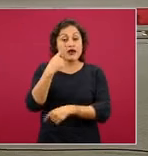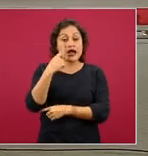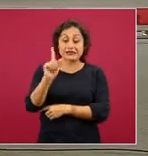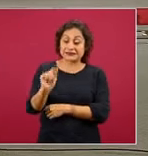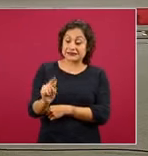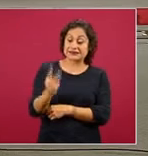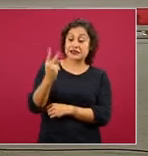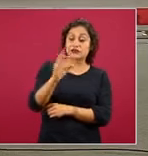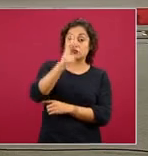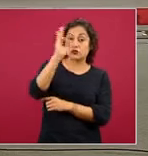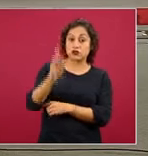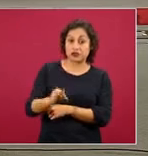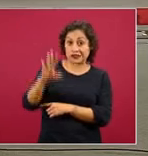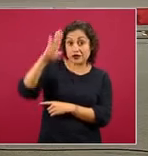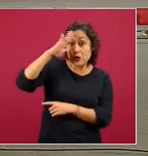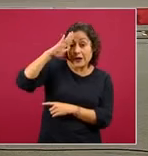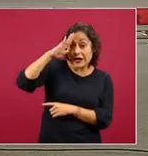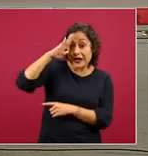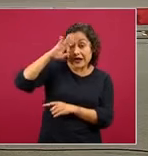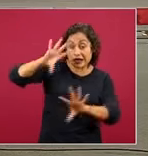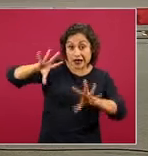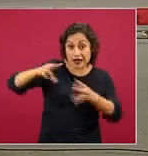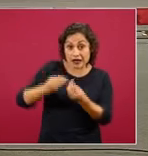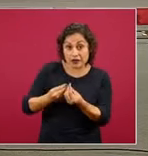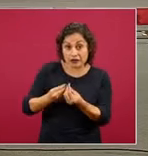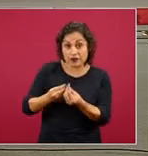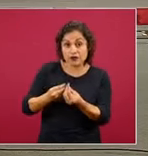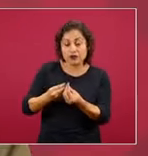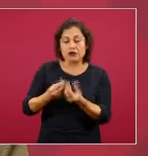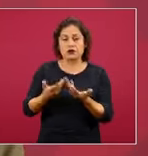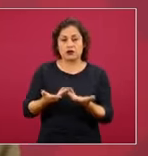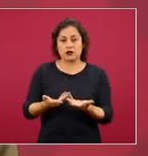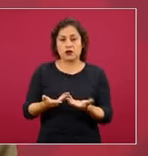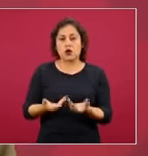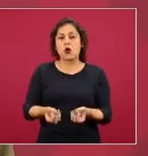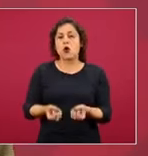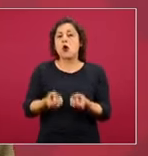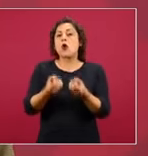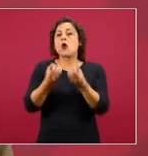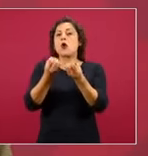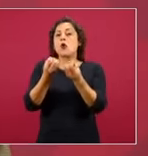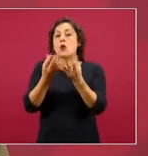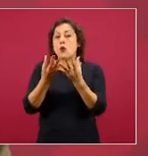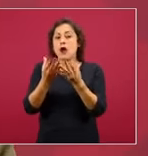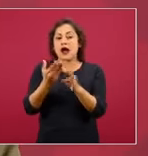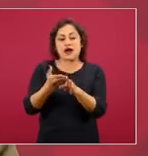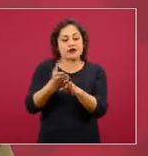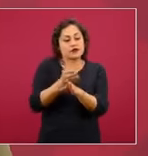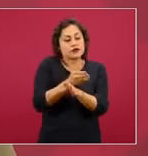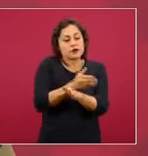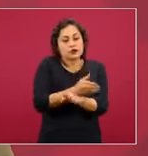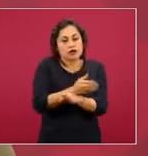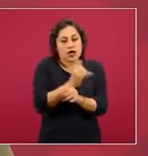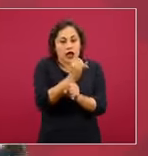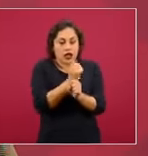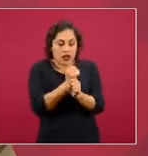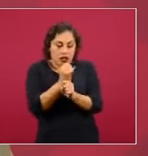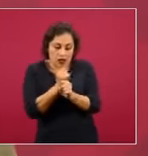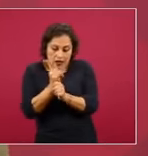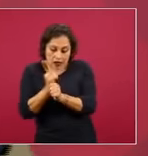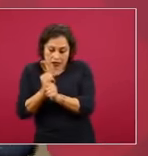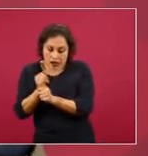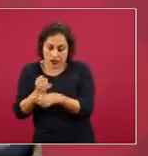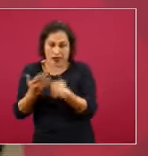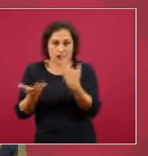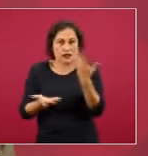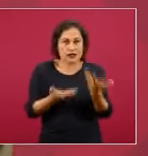total del exceso. ¿Qué proporción, de manera preliminar, y con este análisis de las primeras